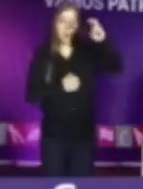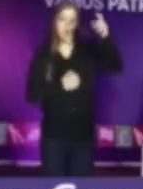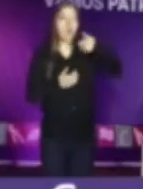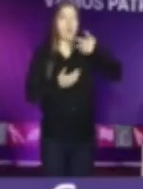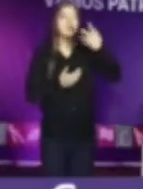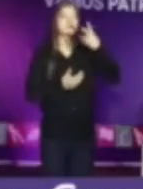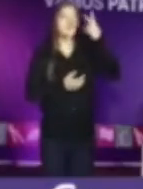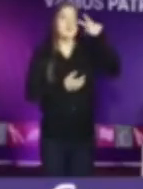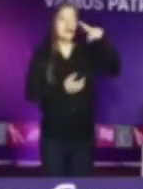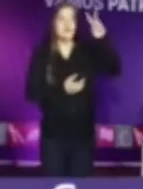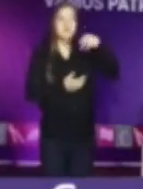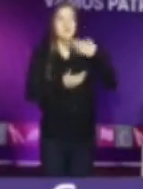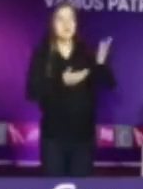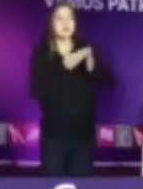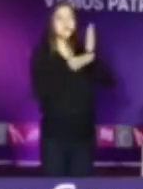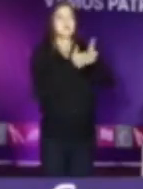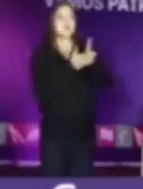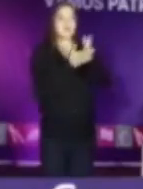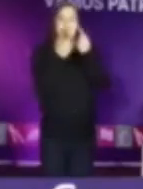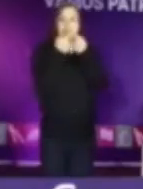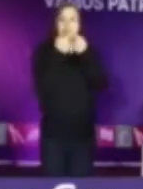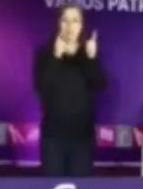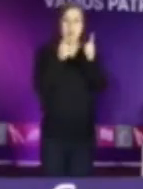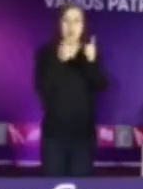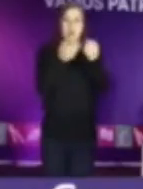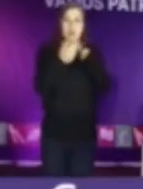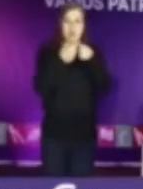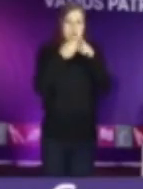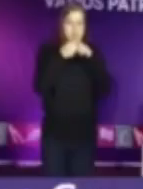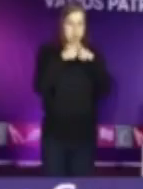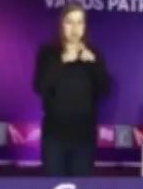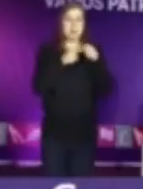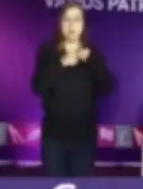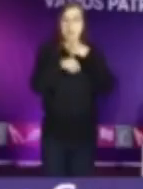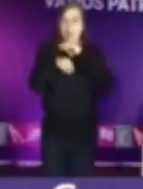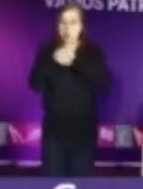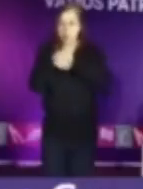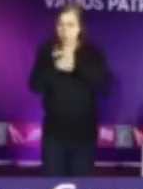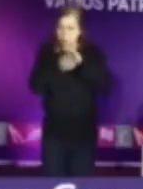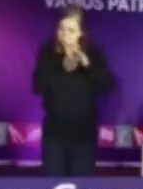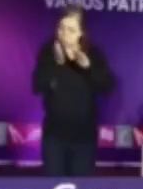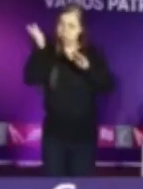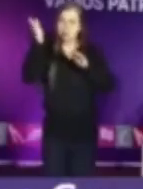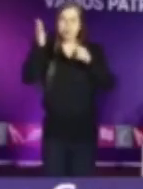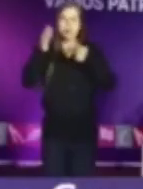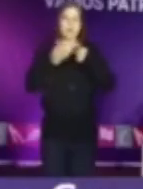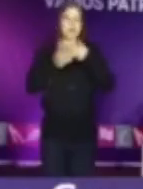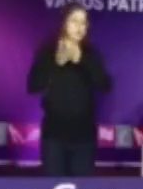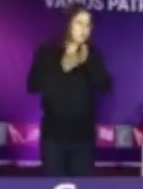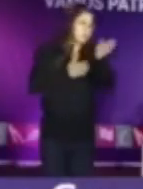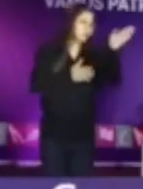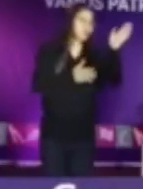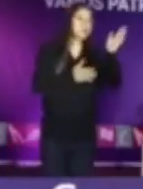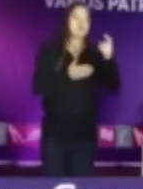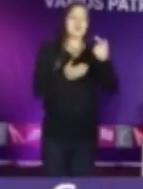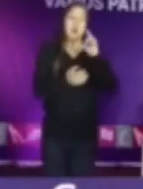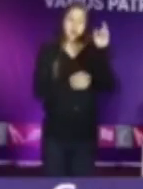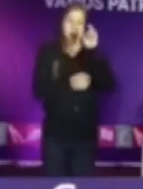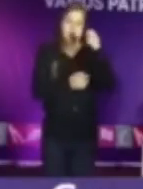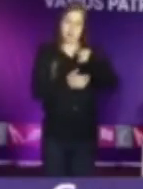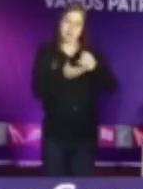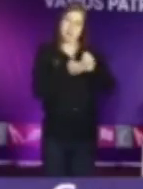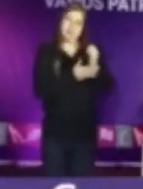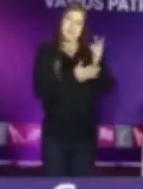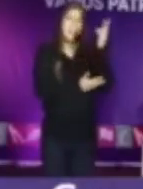amigos completamente en otra distinta. ¿Y quién lo iba a decir? Cuando decido retornar